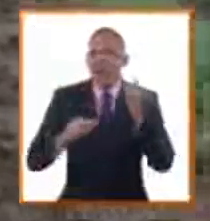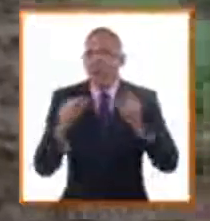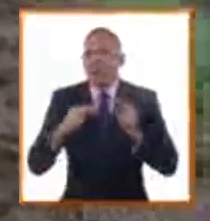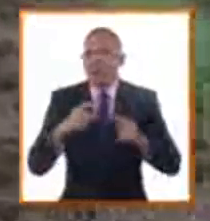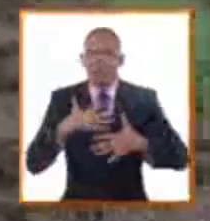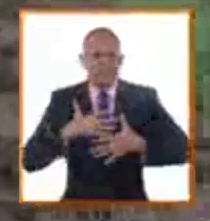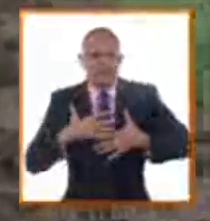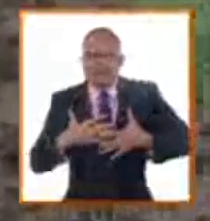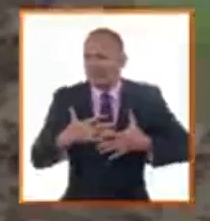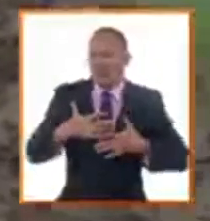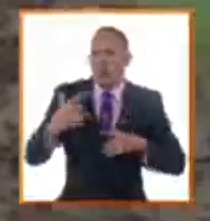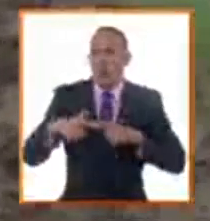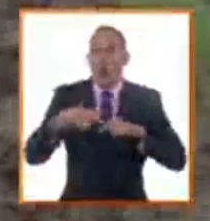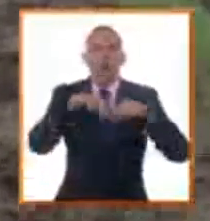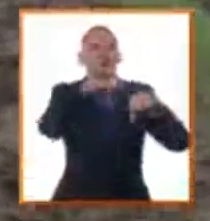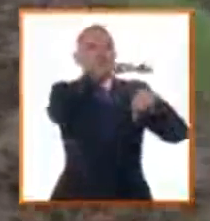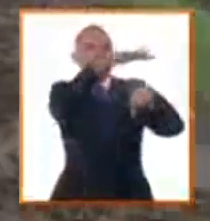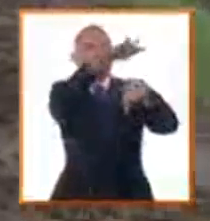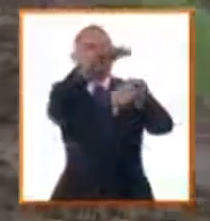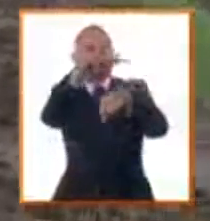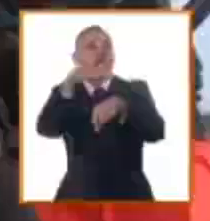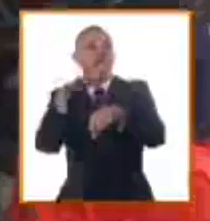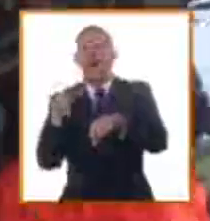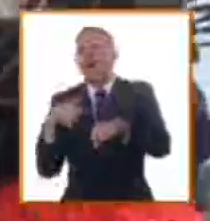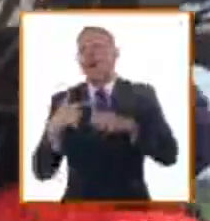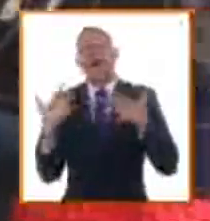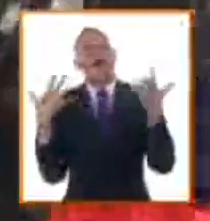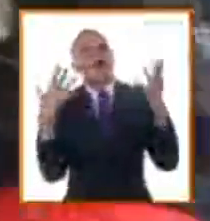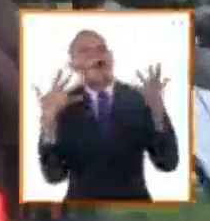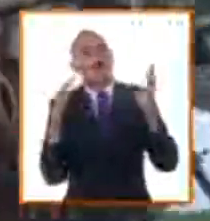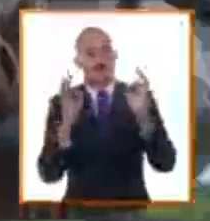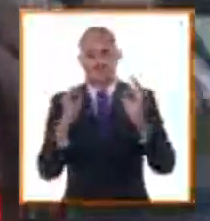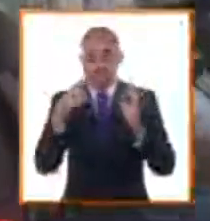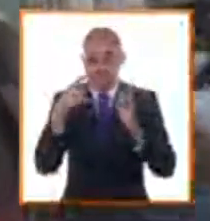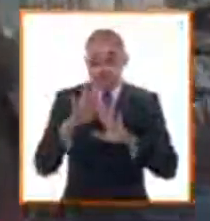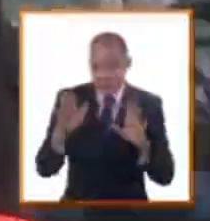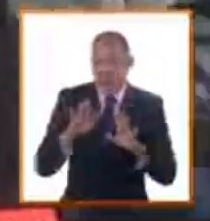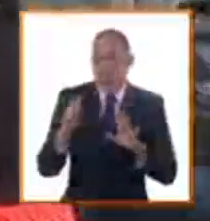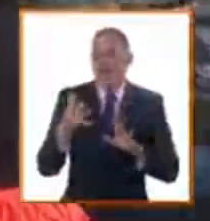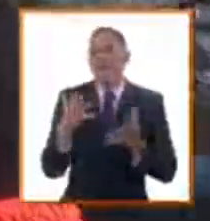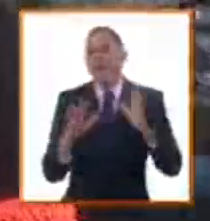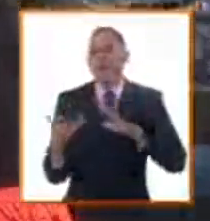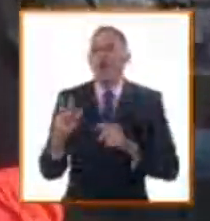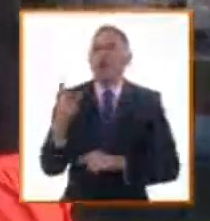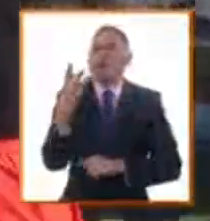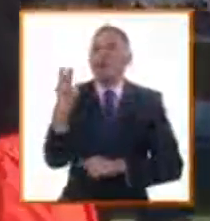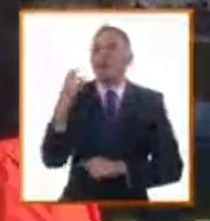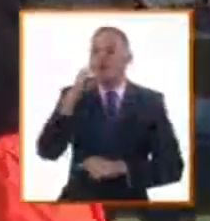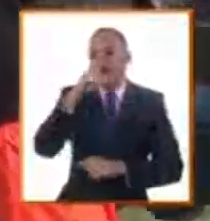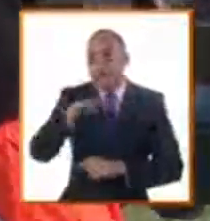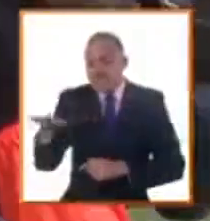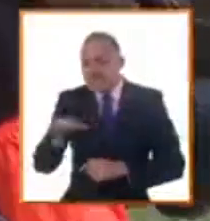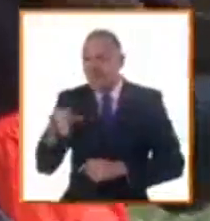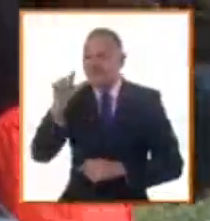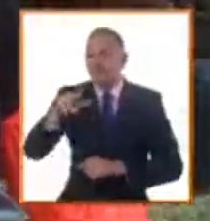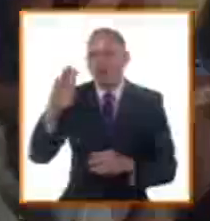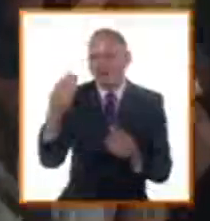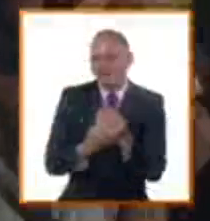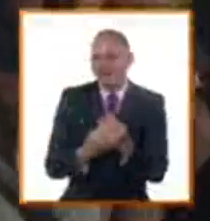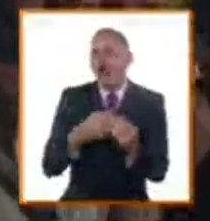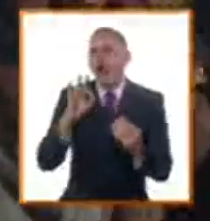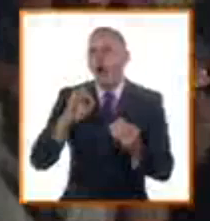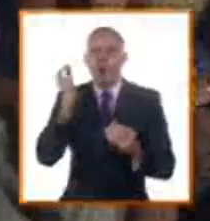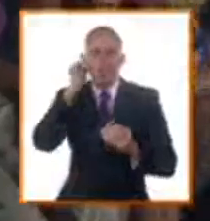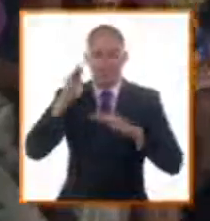que apenas se conocen tras quedar bajo aguas. Cerca de una treintena de niños, embarazadas y personas con discapacidad